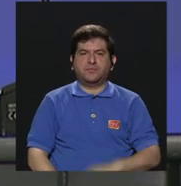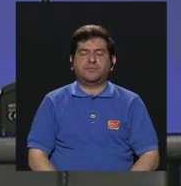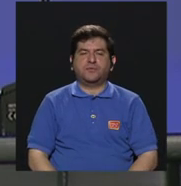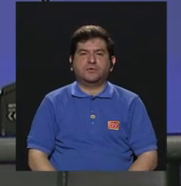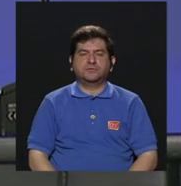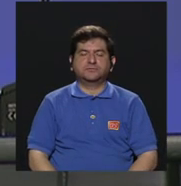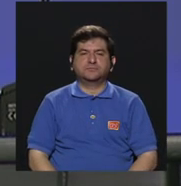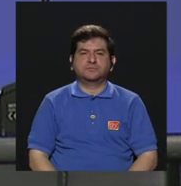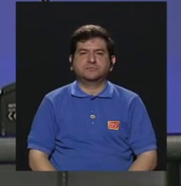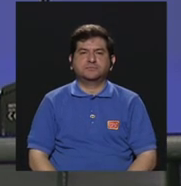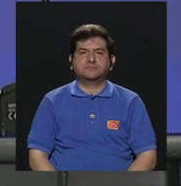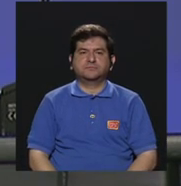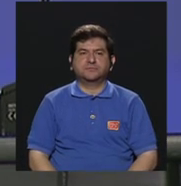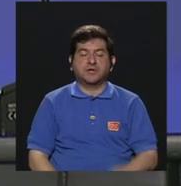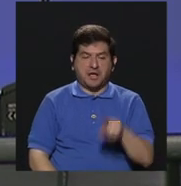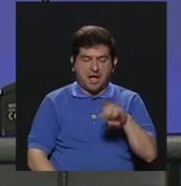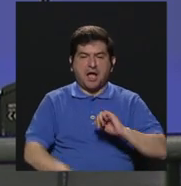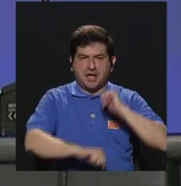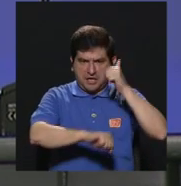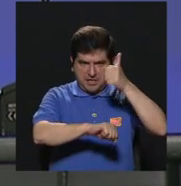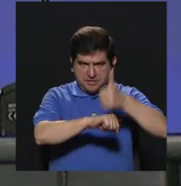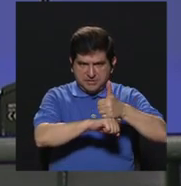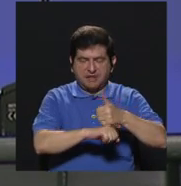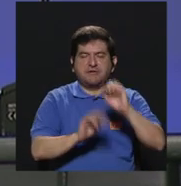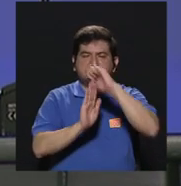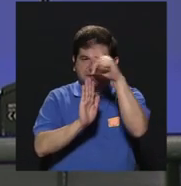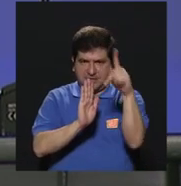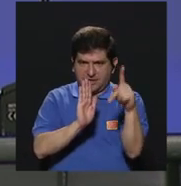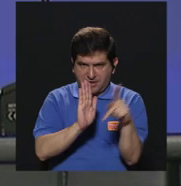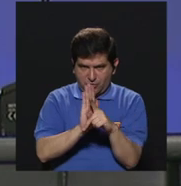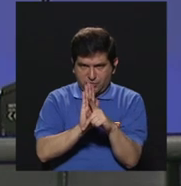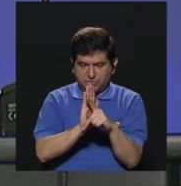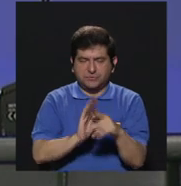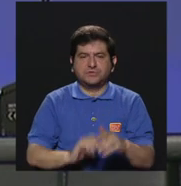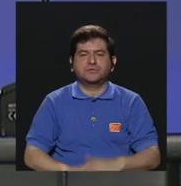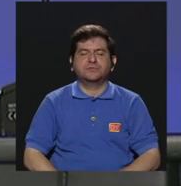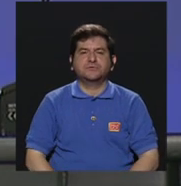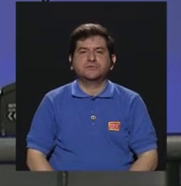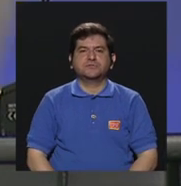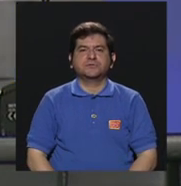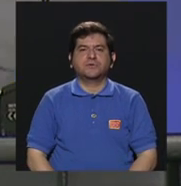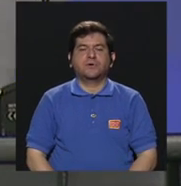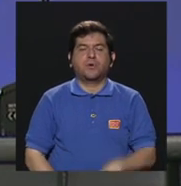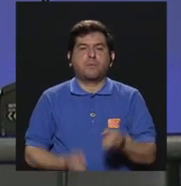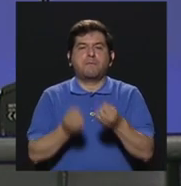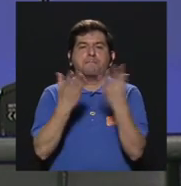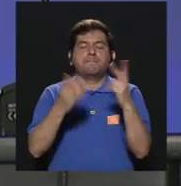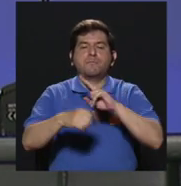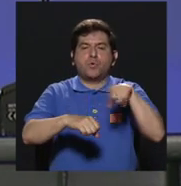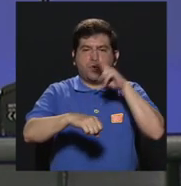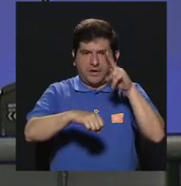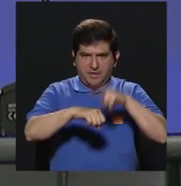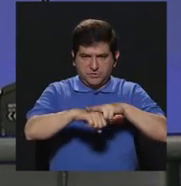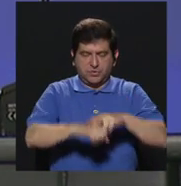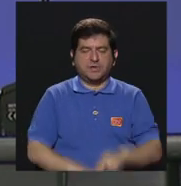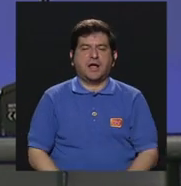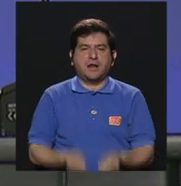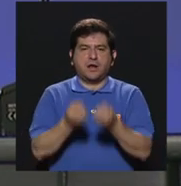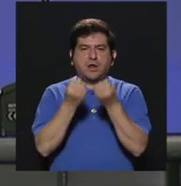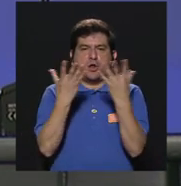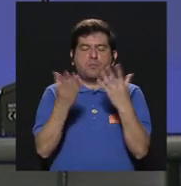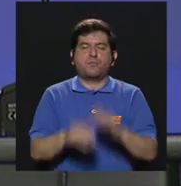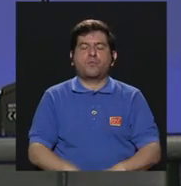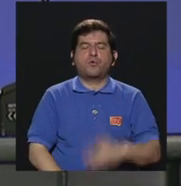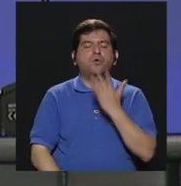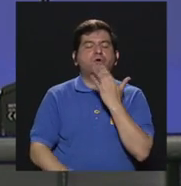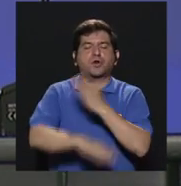entre otros, definidos constitucionalmente como plurinacionales y